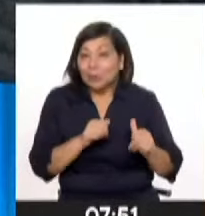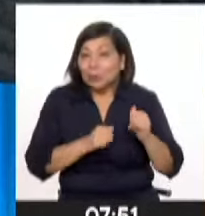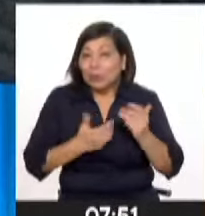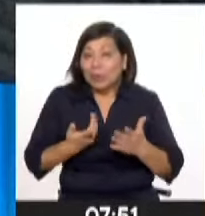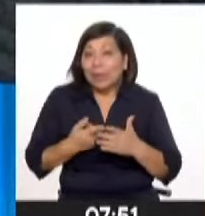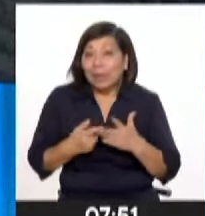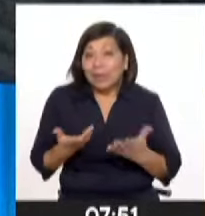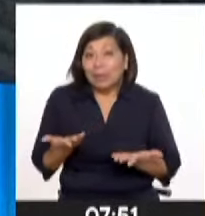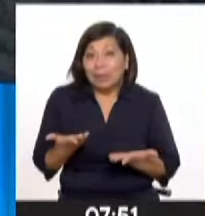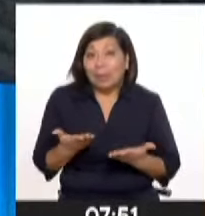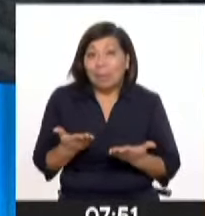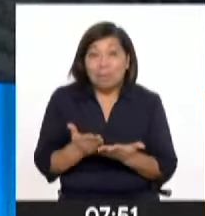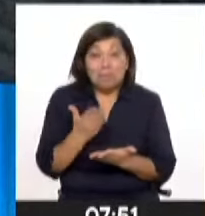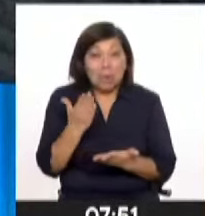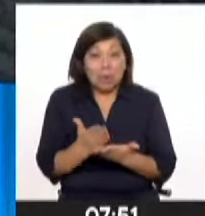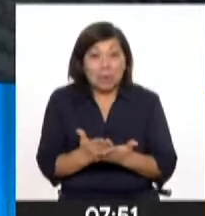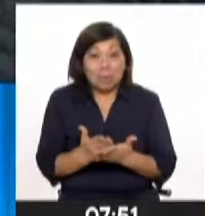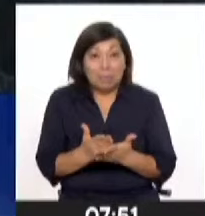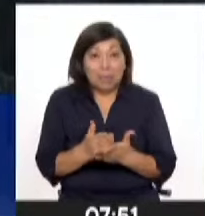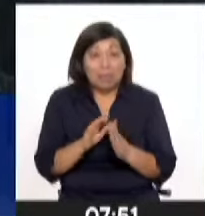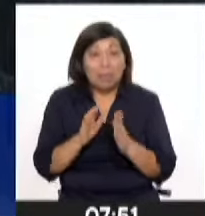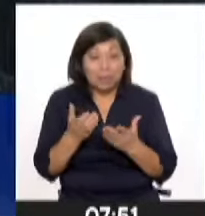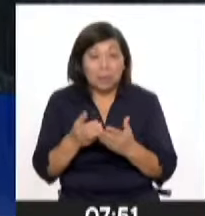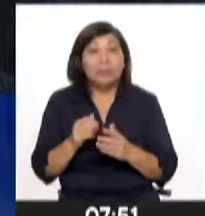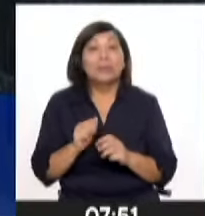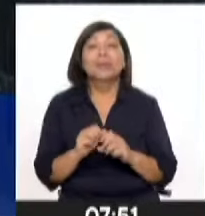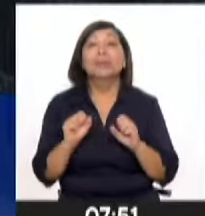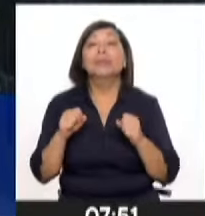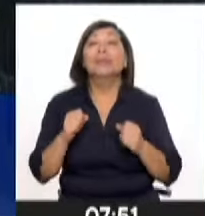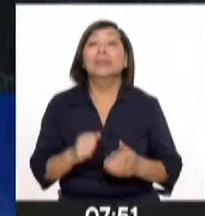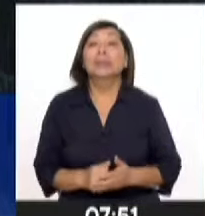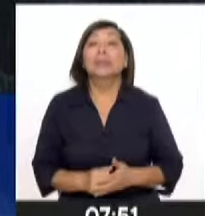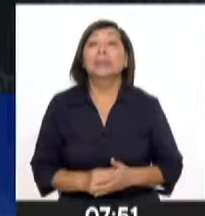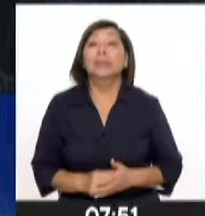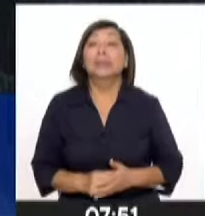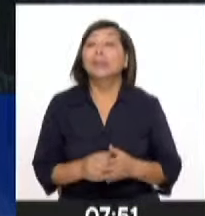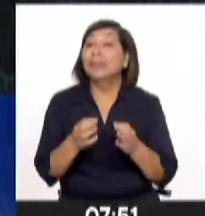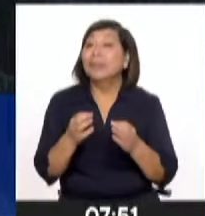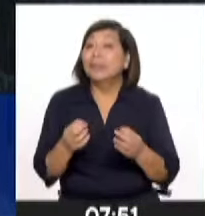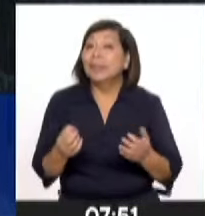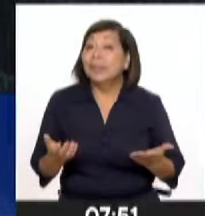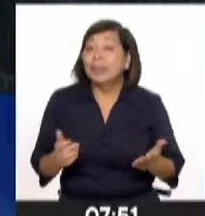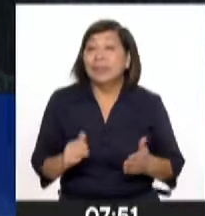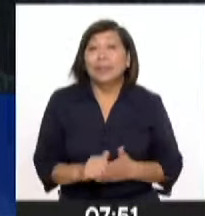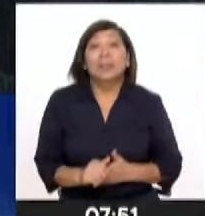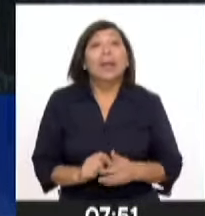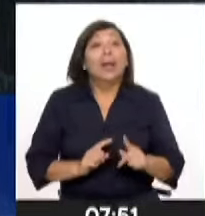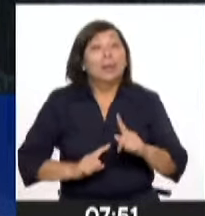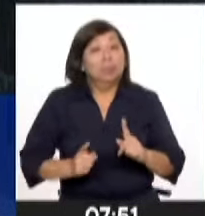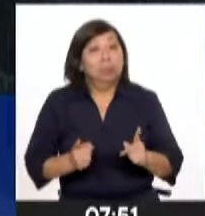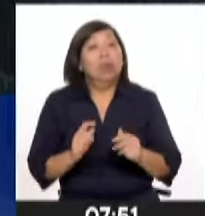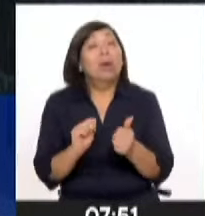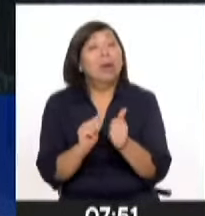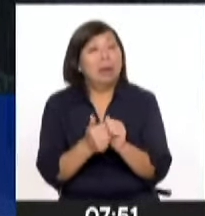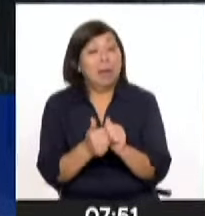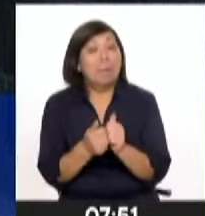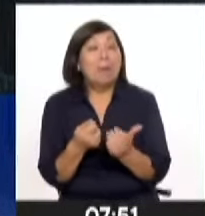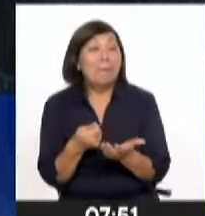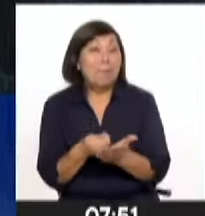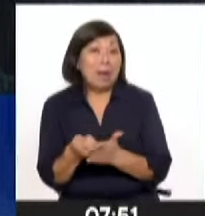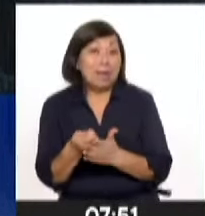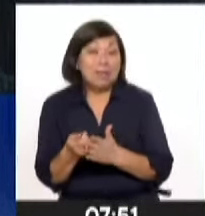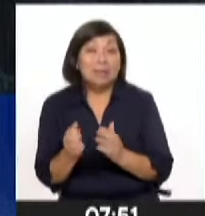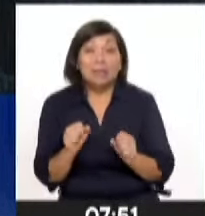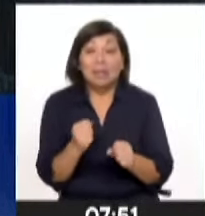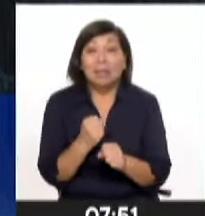de lo que implicaría un fenómeno Niño global. Sí, bueno, definitivamente va a haber alguna variación de precios.